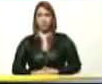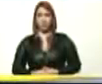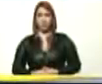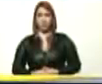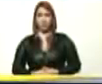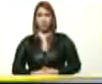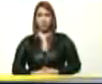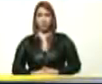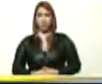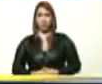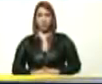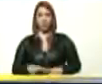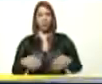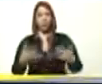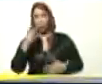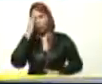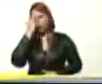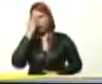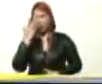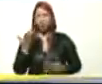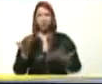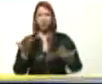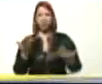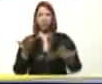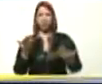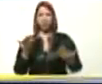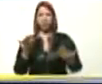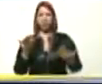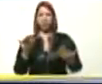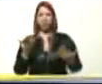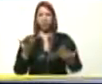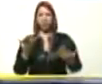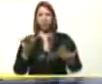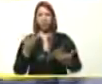¿cuándo que son carnavales? Mario Silva.